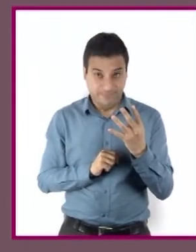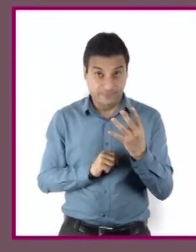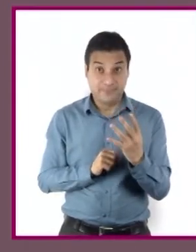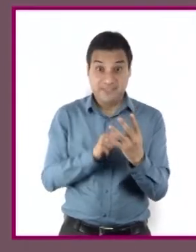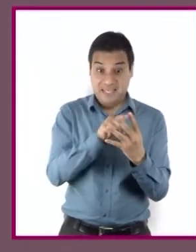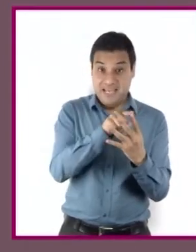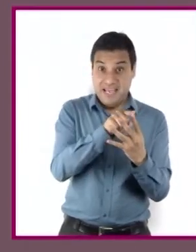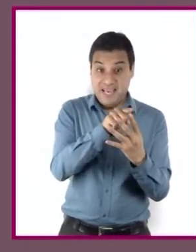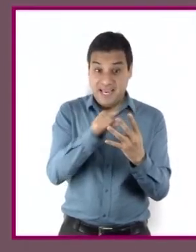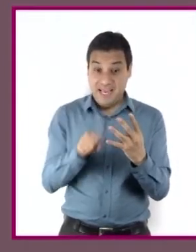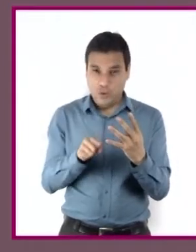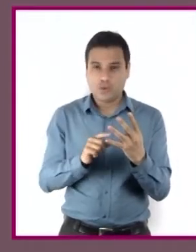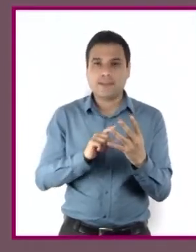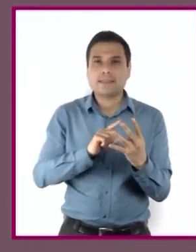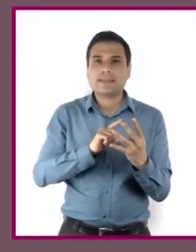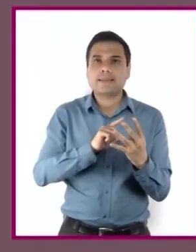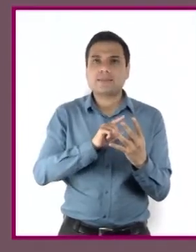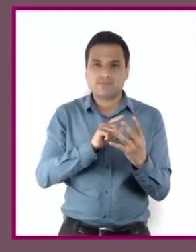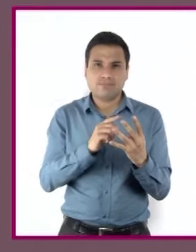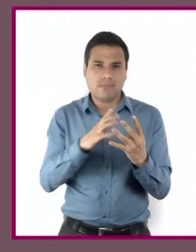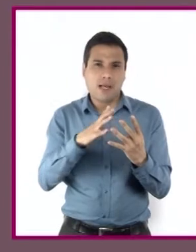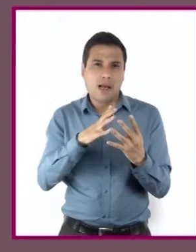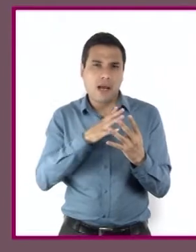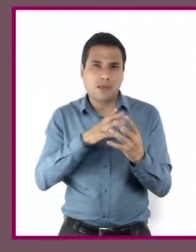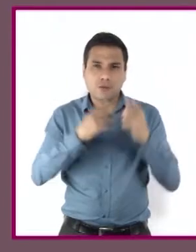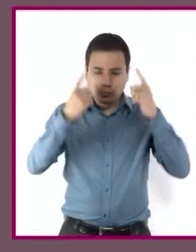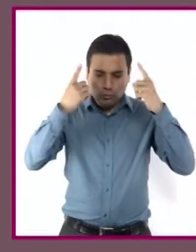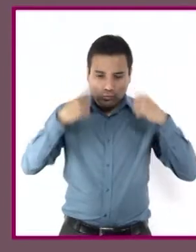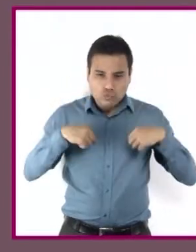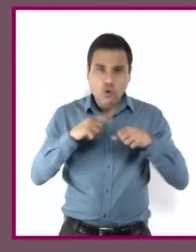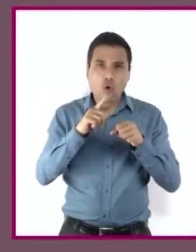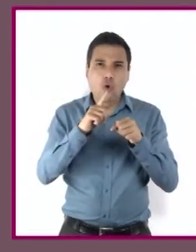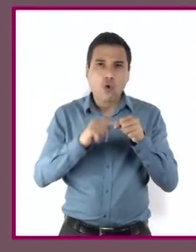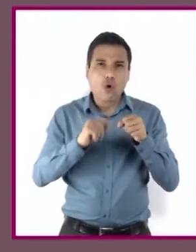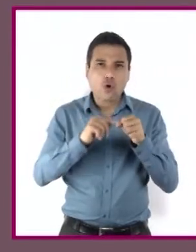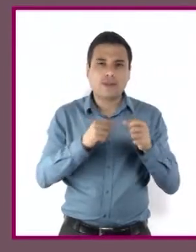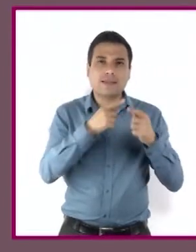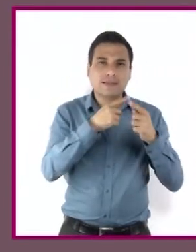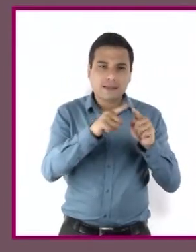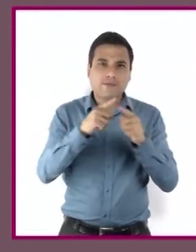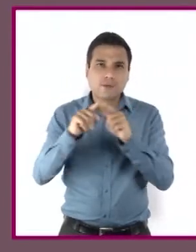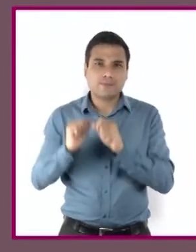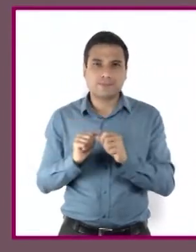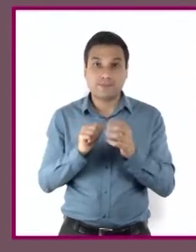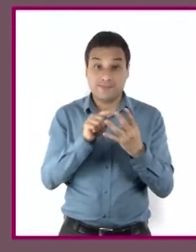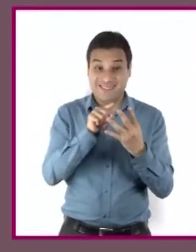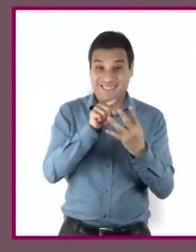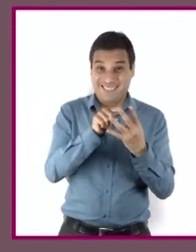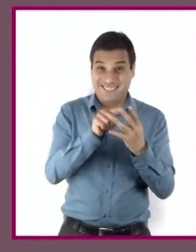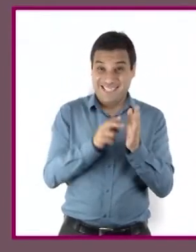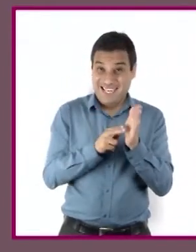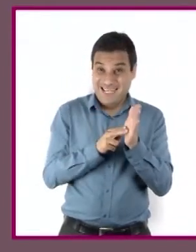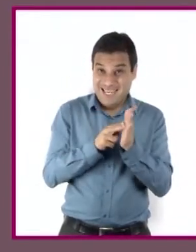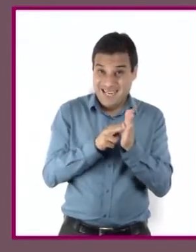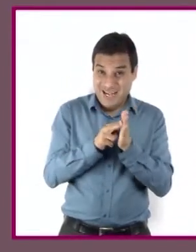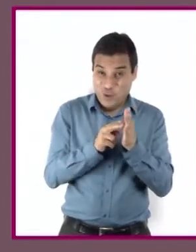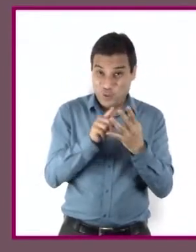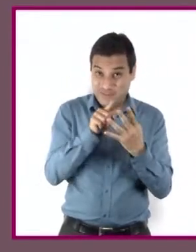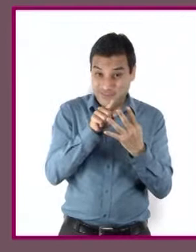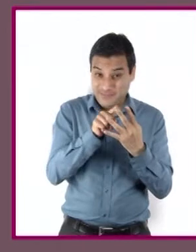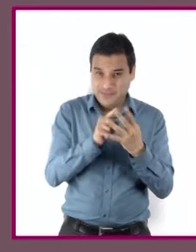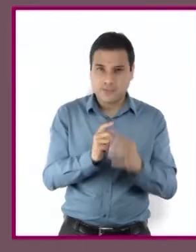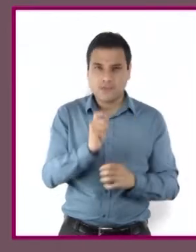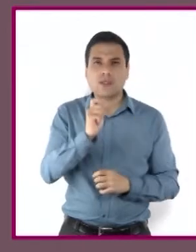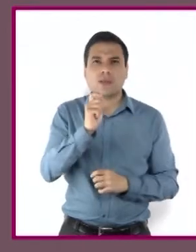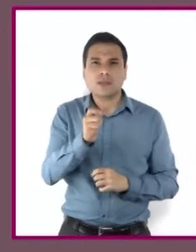quienes, a su vez, tenían un color característico. El Tezcatlipoca negro era el que representaba el